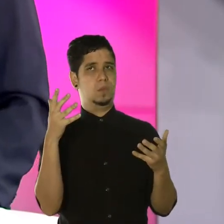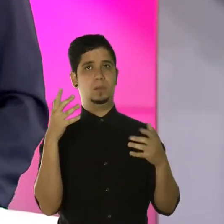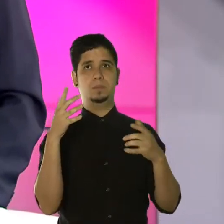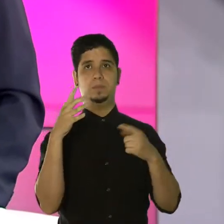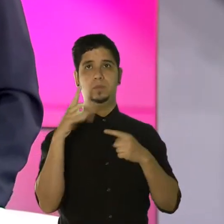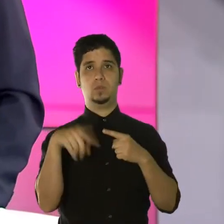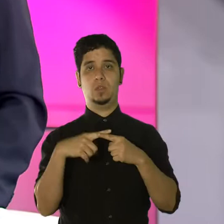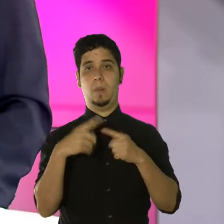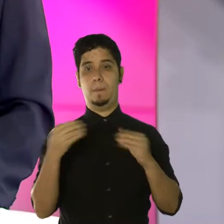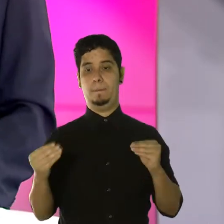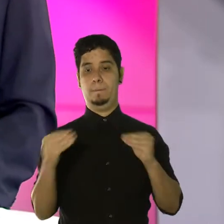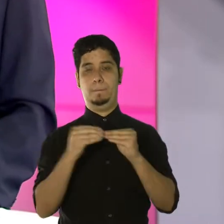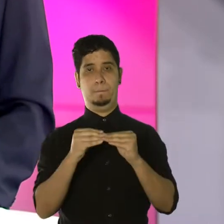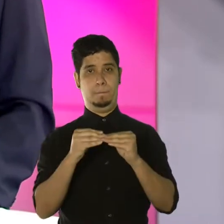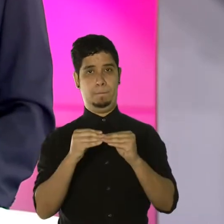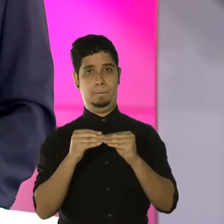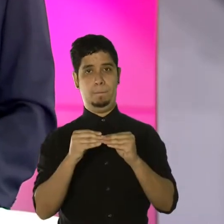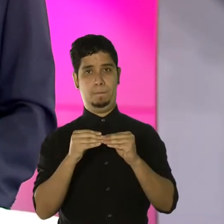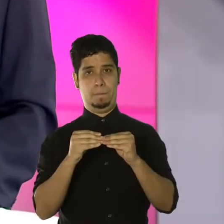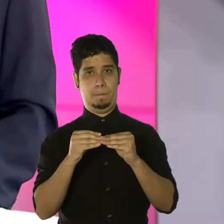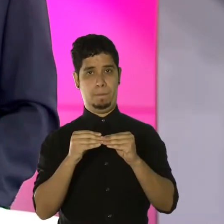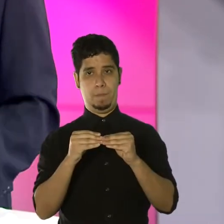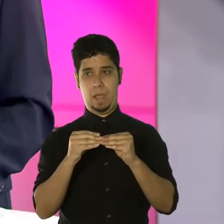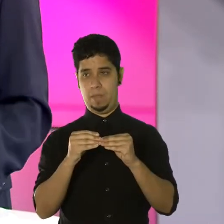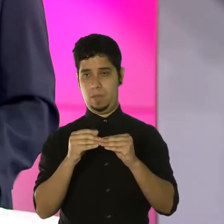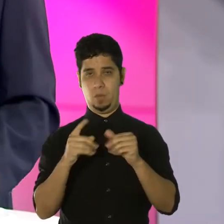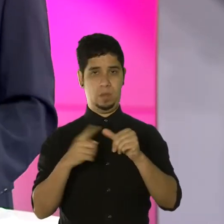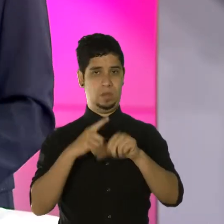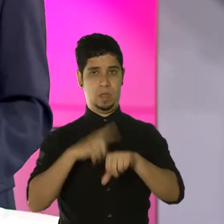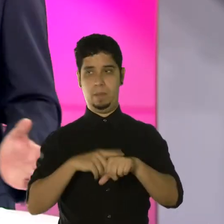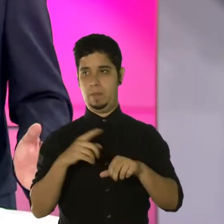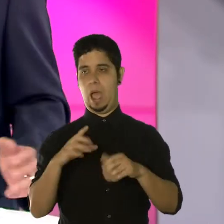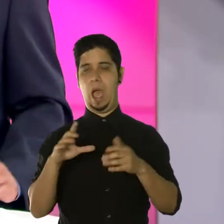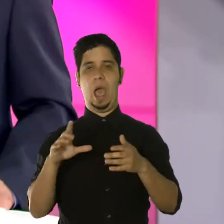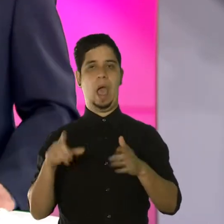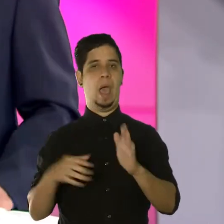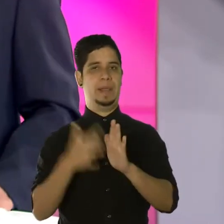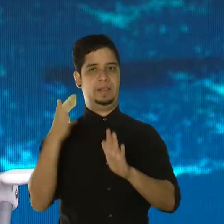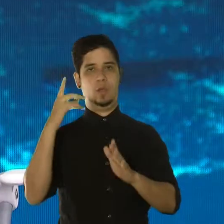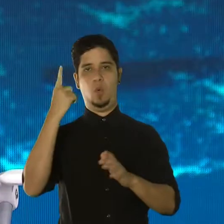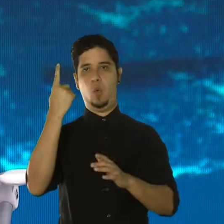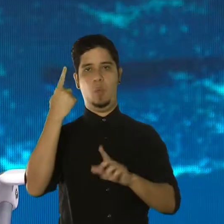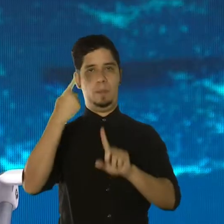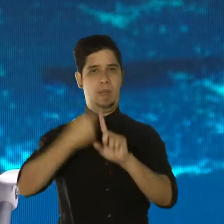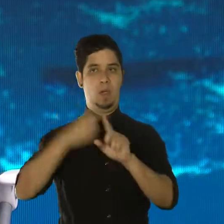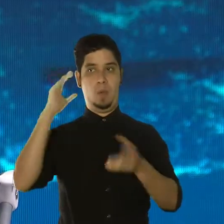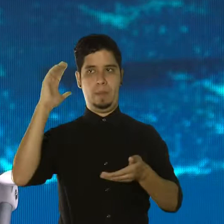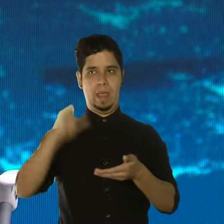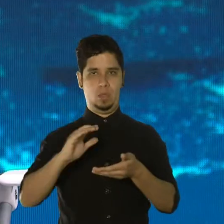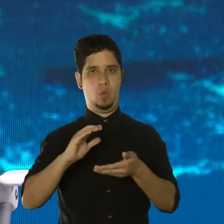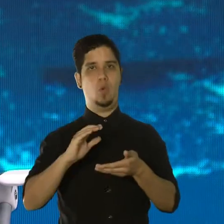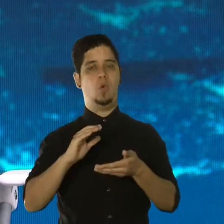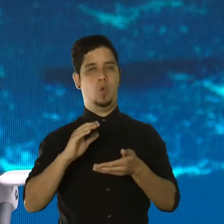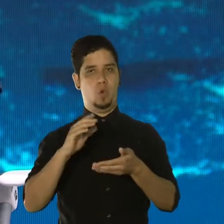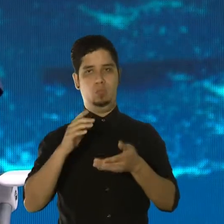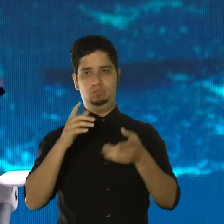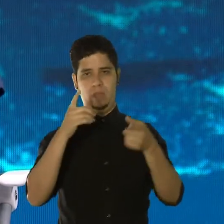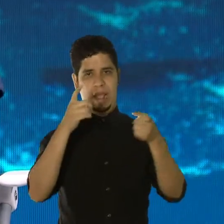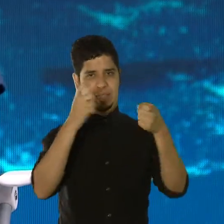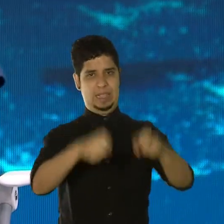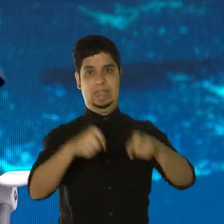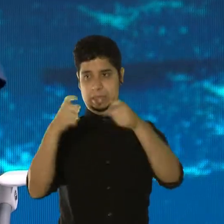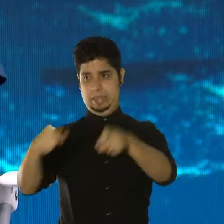en más de una ocasión y corridos en ocasiones, en menos de un mes, varios accidentes? Sí, prácticamente se sienten